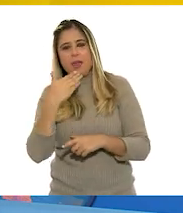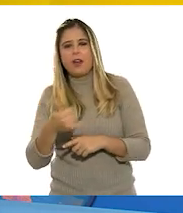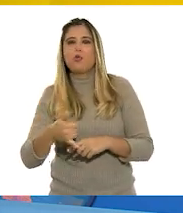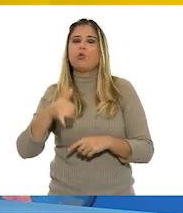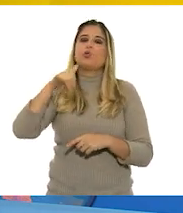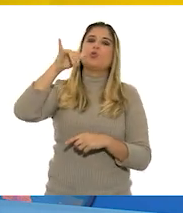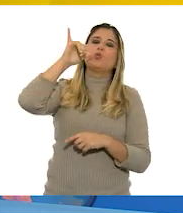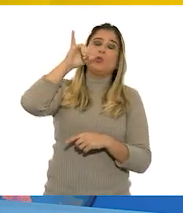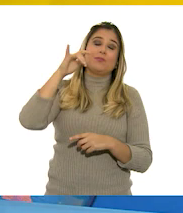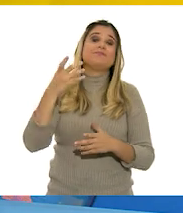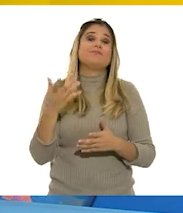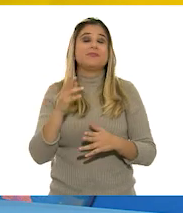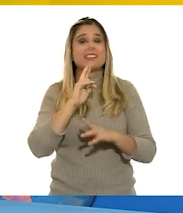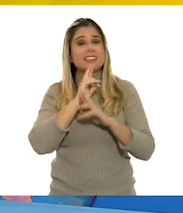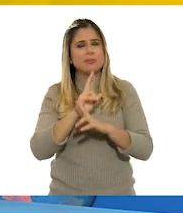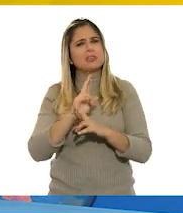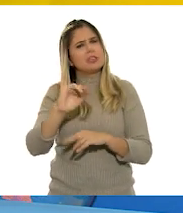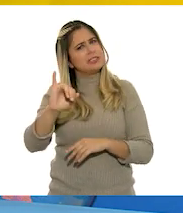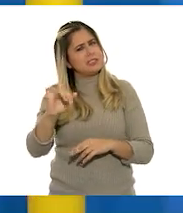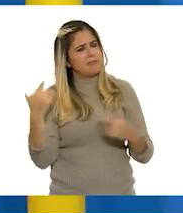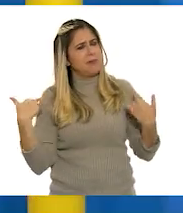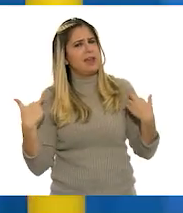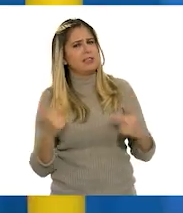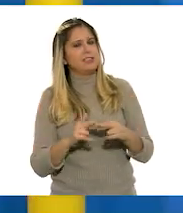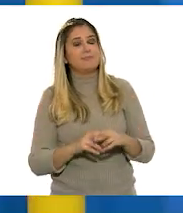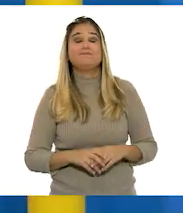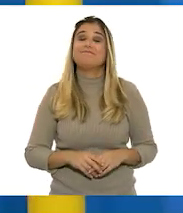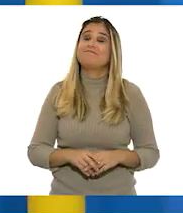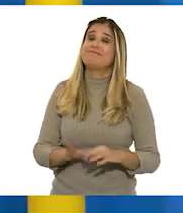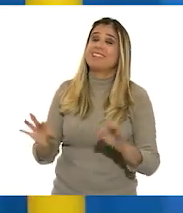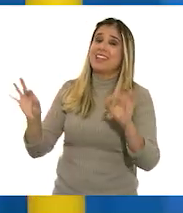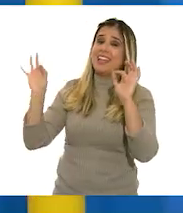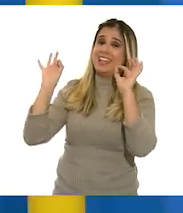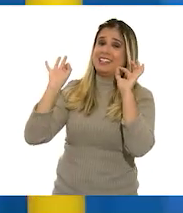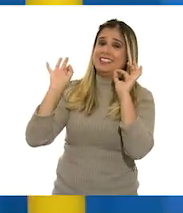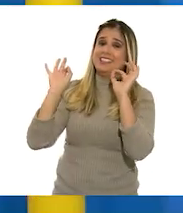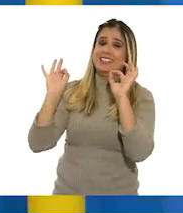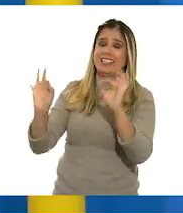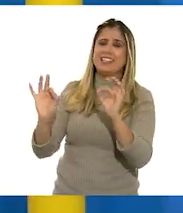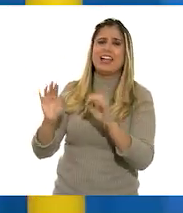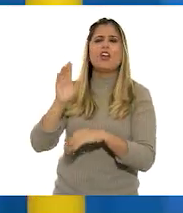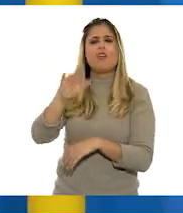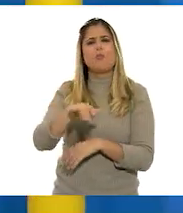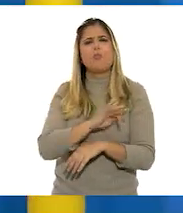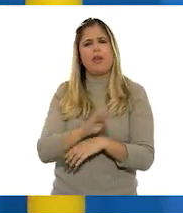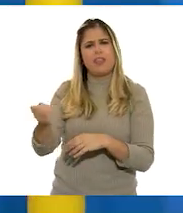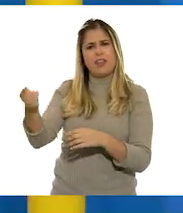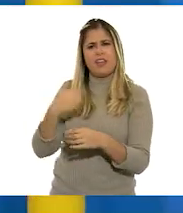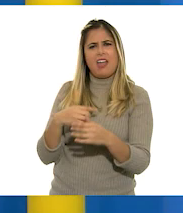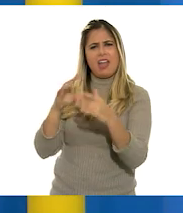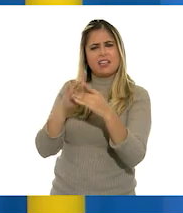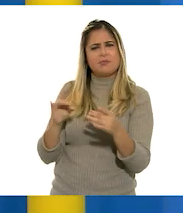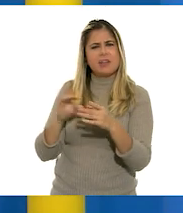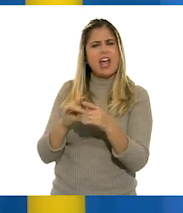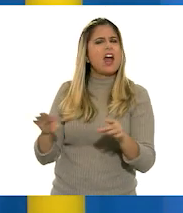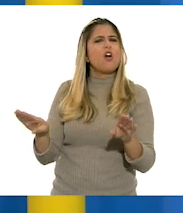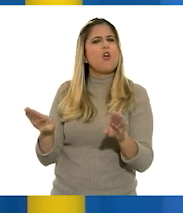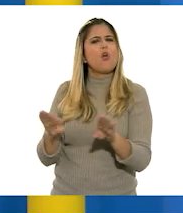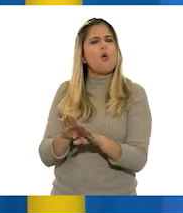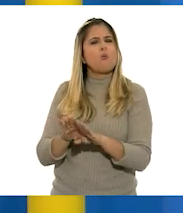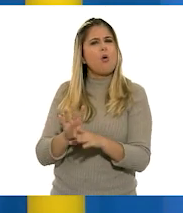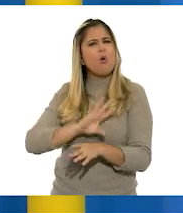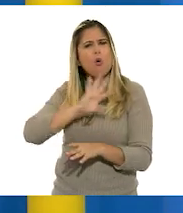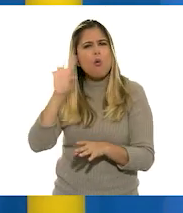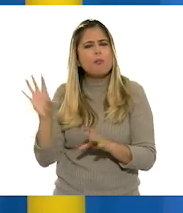alimentación, así que la respuesta sería sí, profesor. Excelente. ¿Podrías comentarnos en forma general